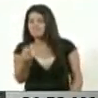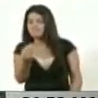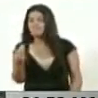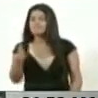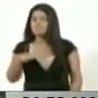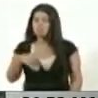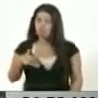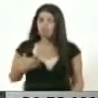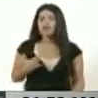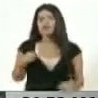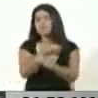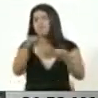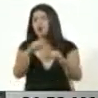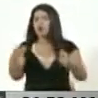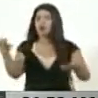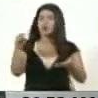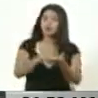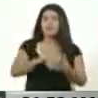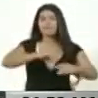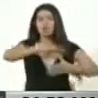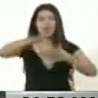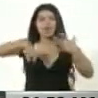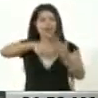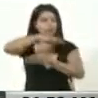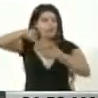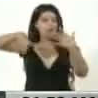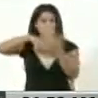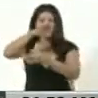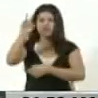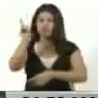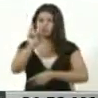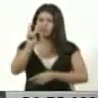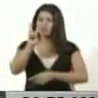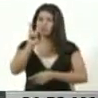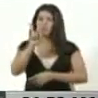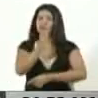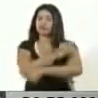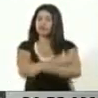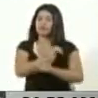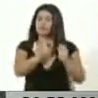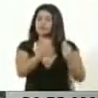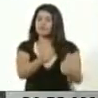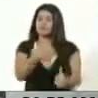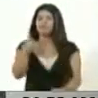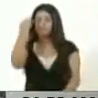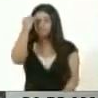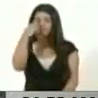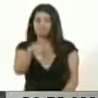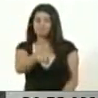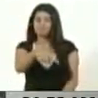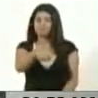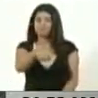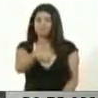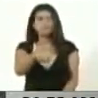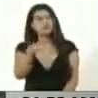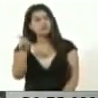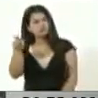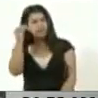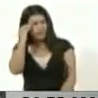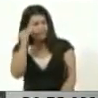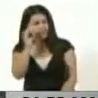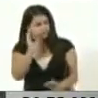eso forme parte de las posibilidades, de los escenarios que se abren en medio de las coincidencias de estos dos